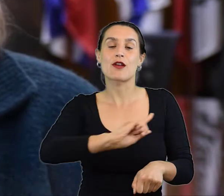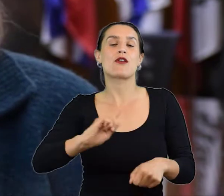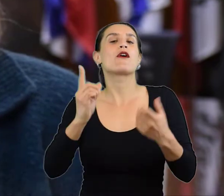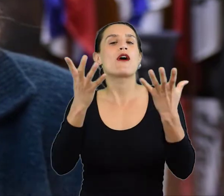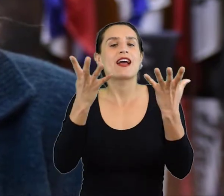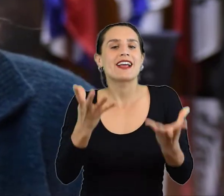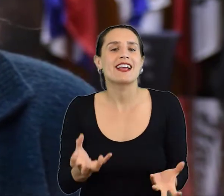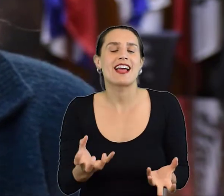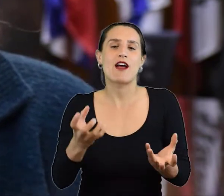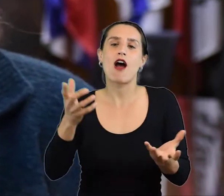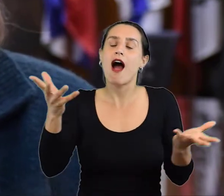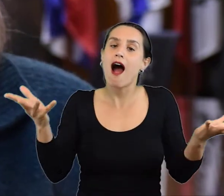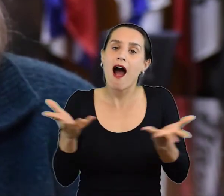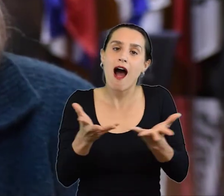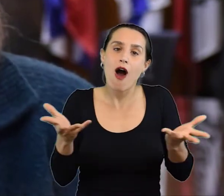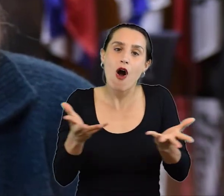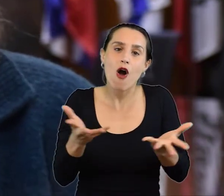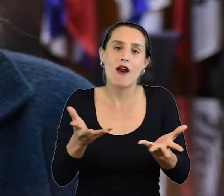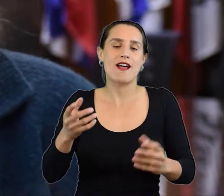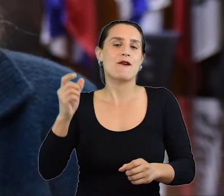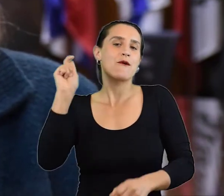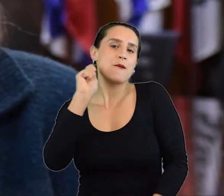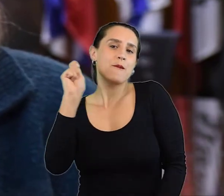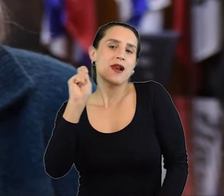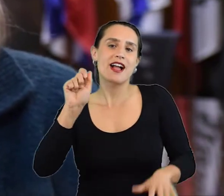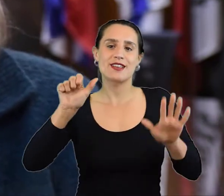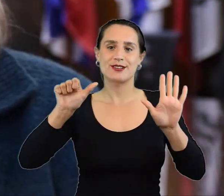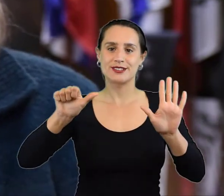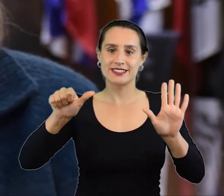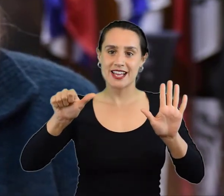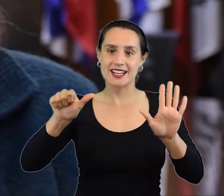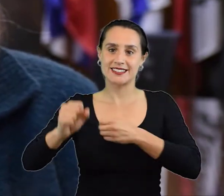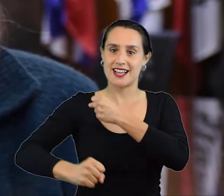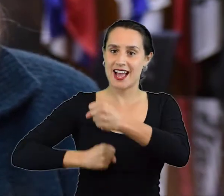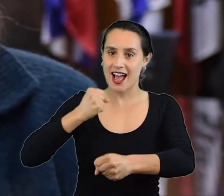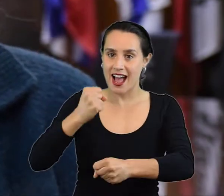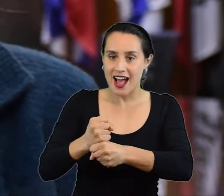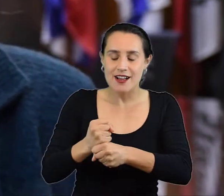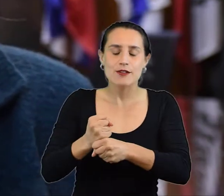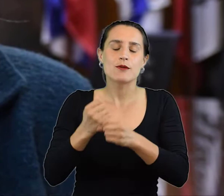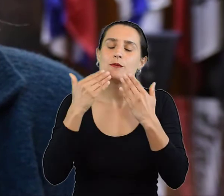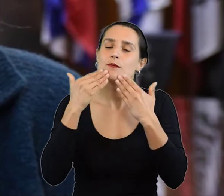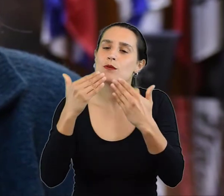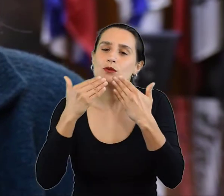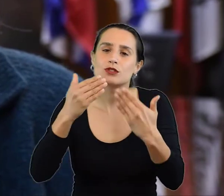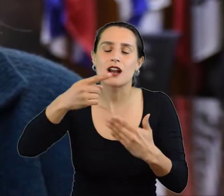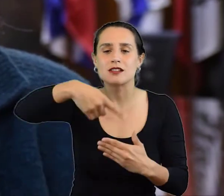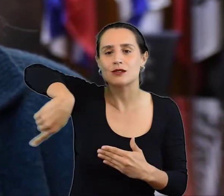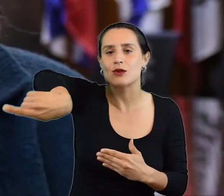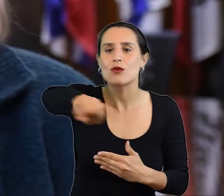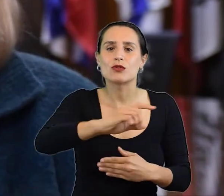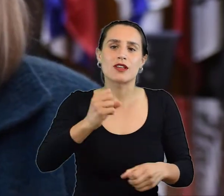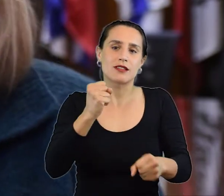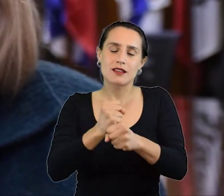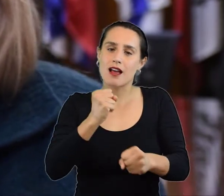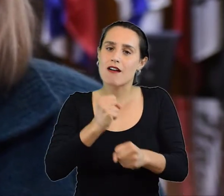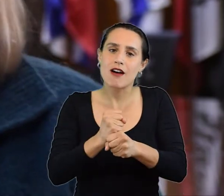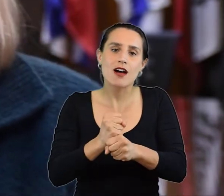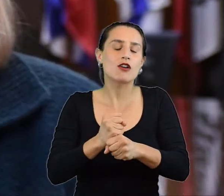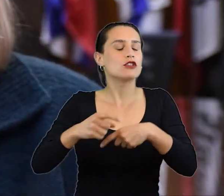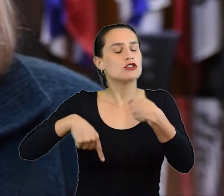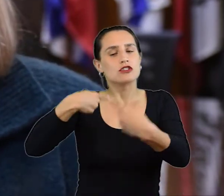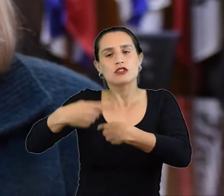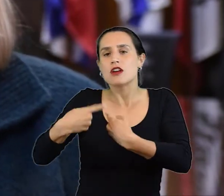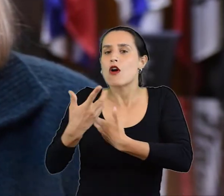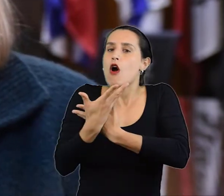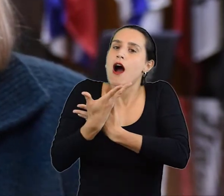motivo de celebrarse su sexto aniversario les quiero agradecer por el trabajo realizado y reafirmo mi